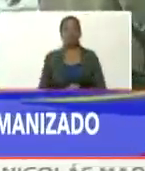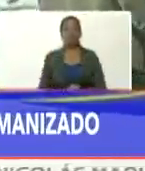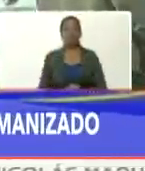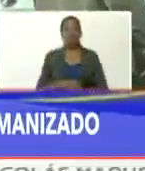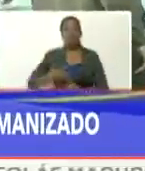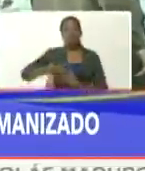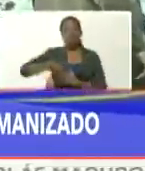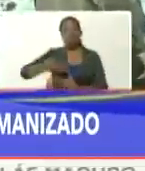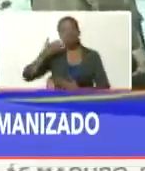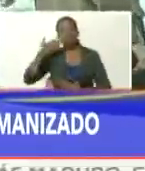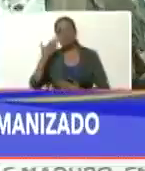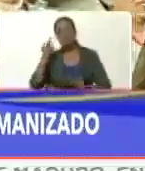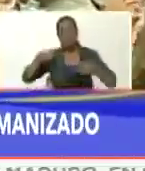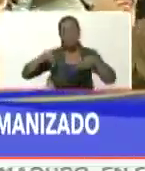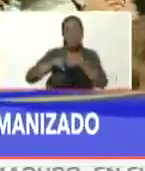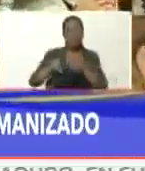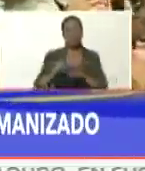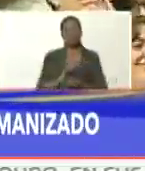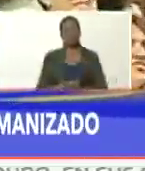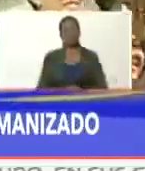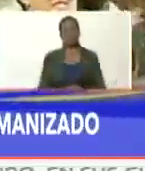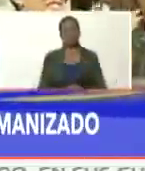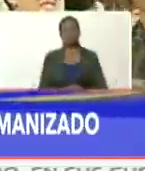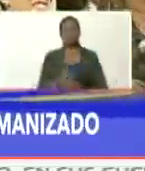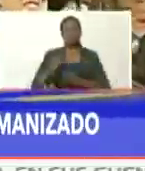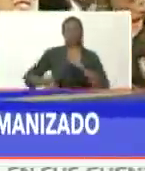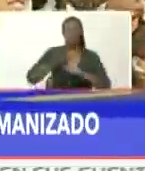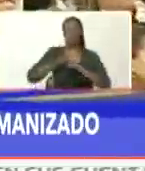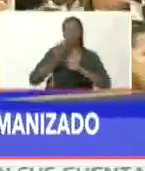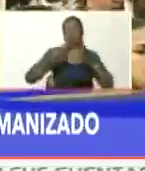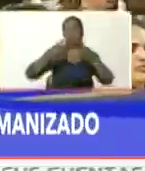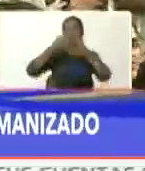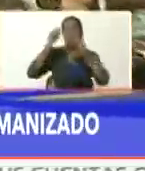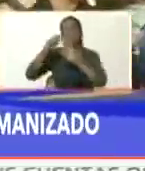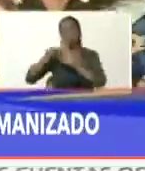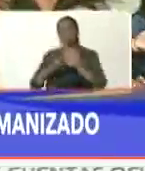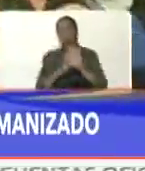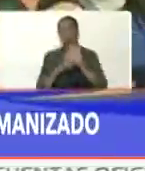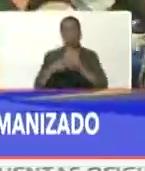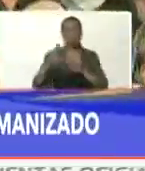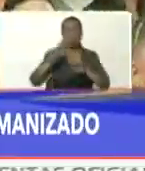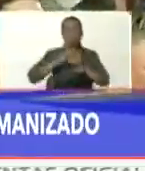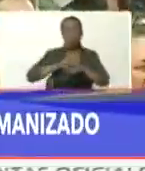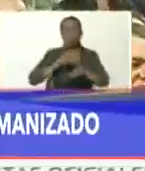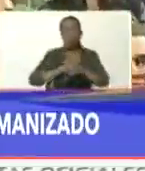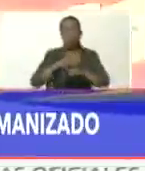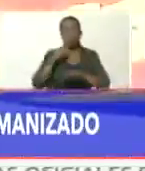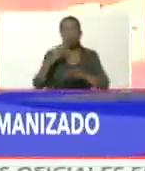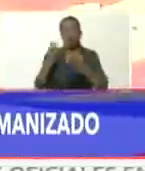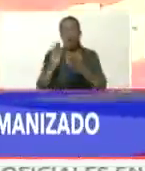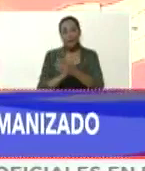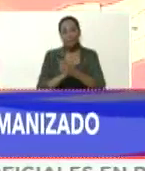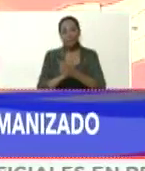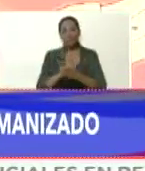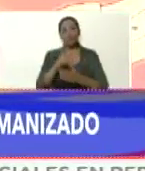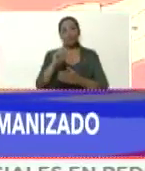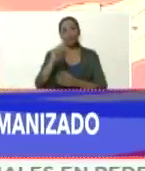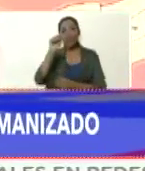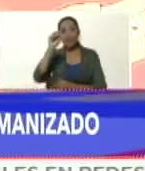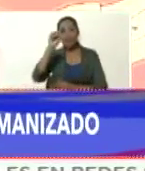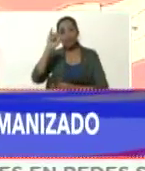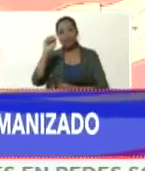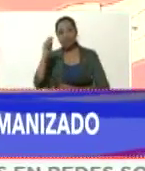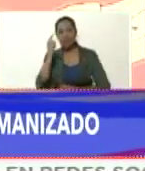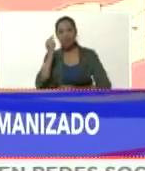lactancia materna. Muy importante todo esto, doctora y compañera Asia